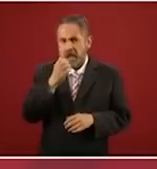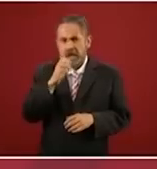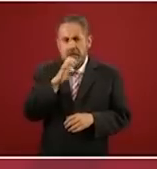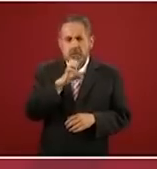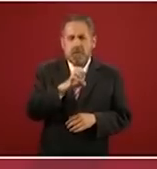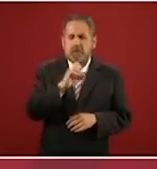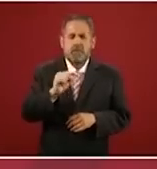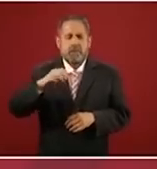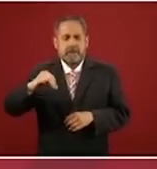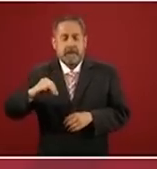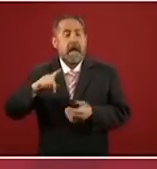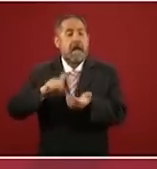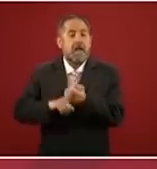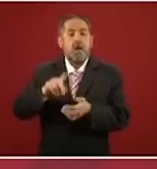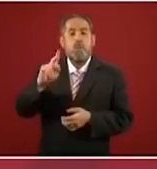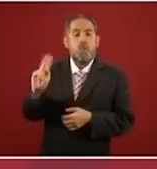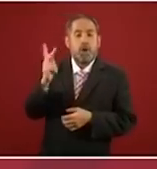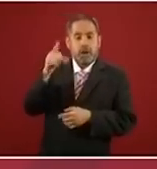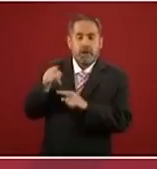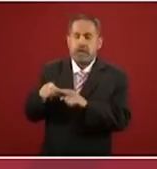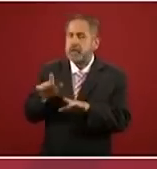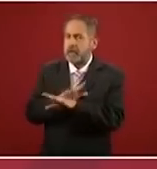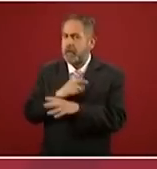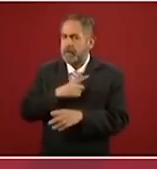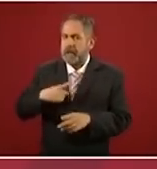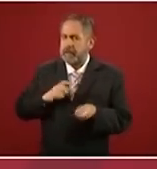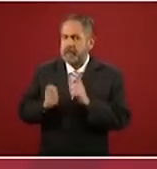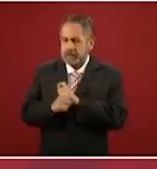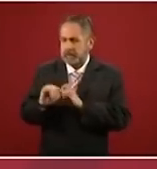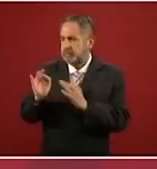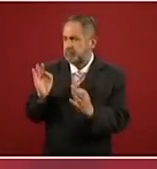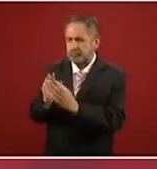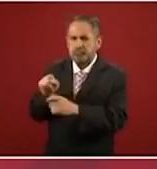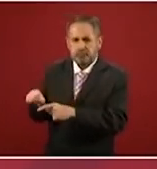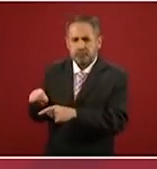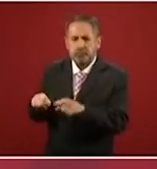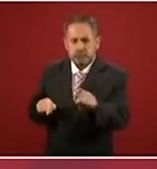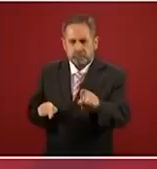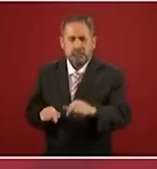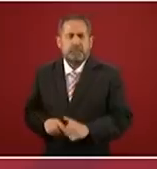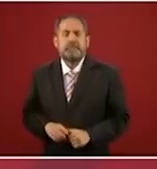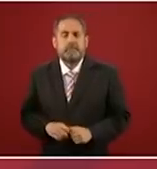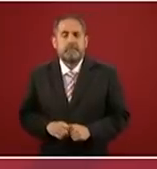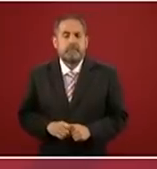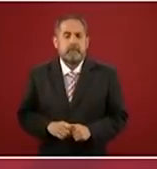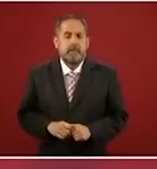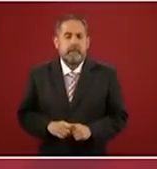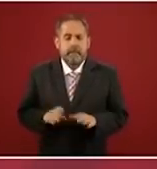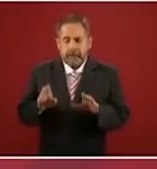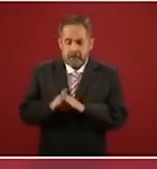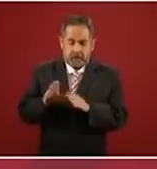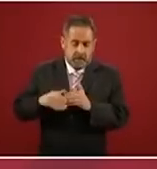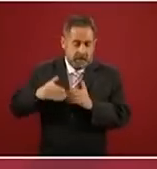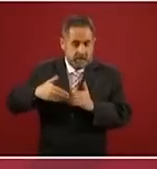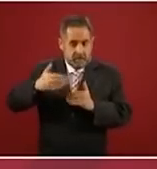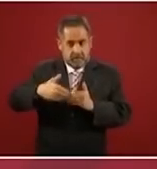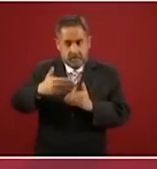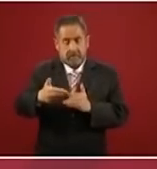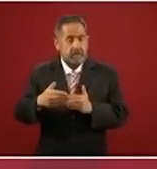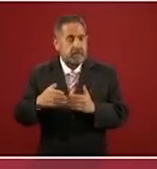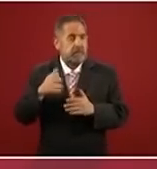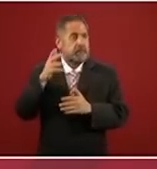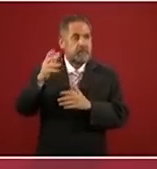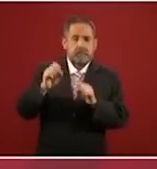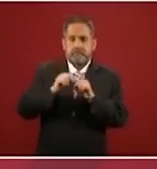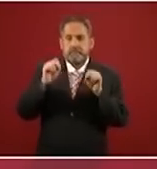del politécnico acerca de como vamos a consolidar este sistema